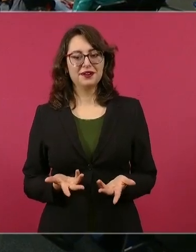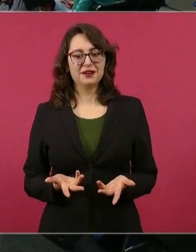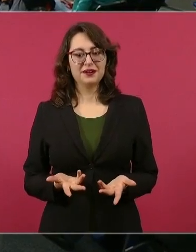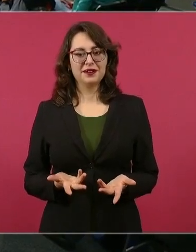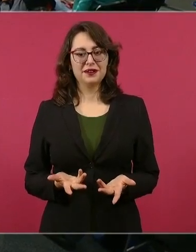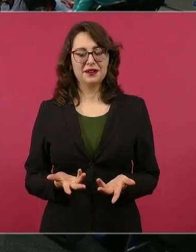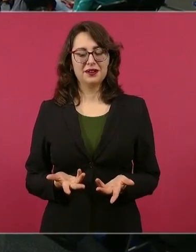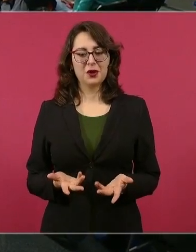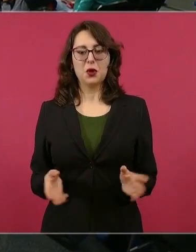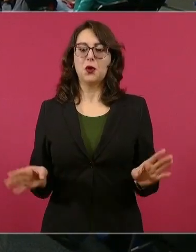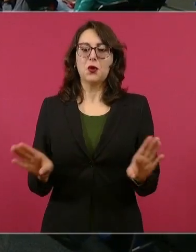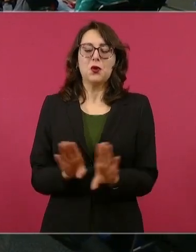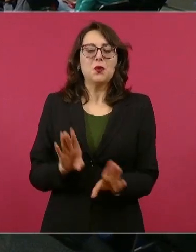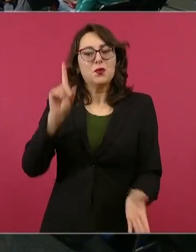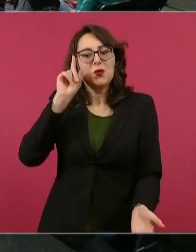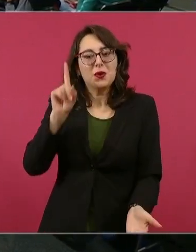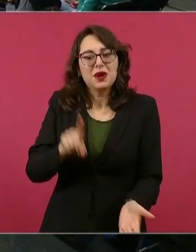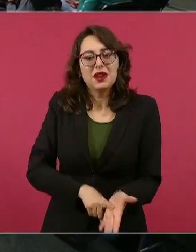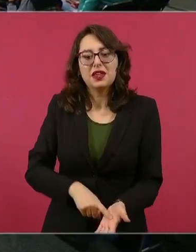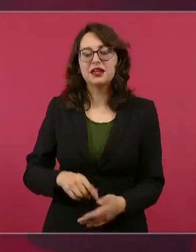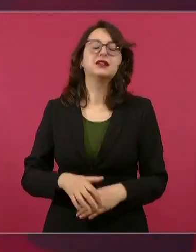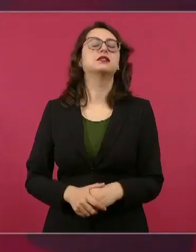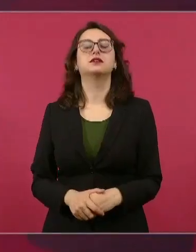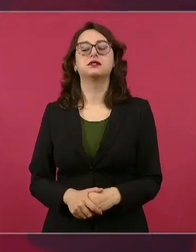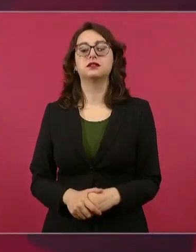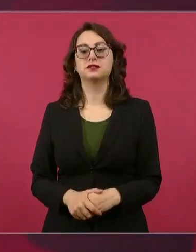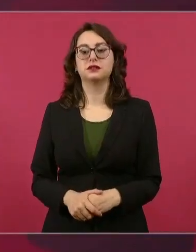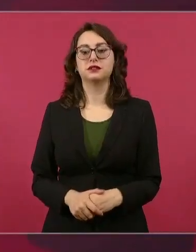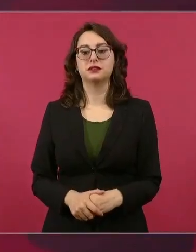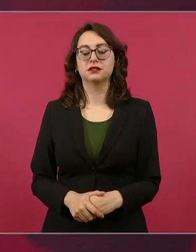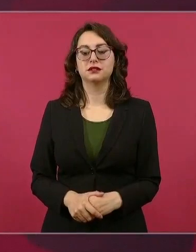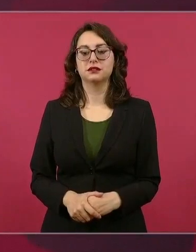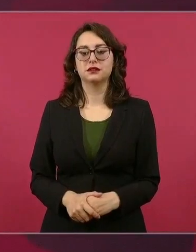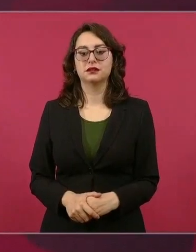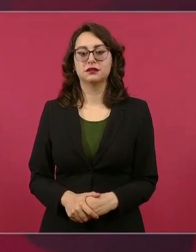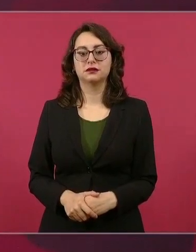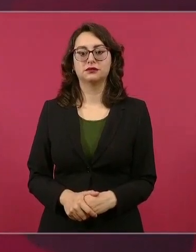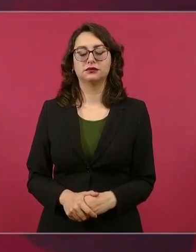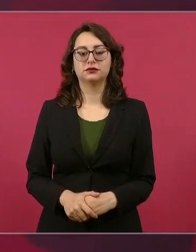O sea, pedirle, tú tienes la culpa.